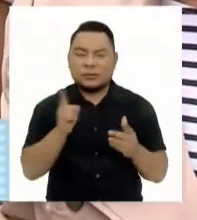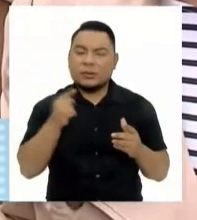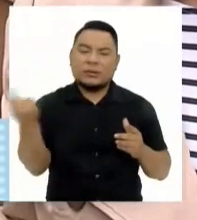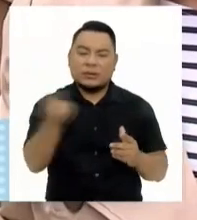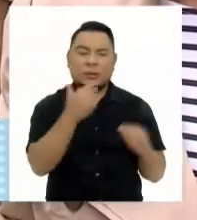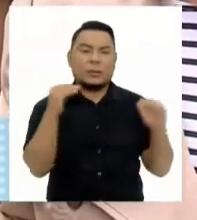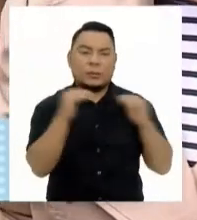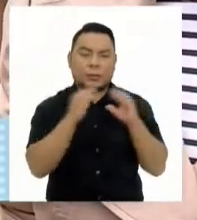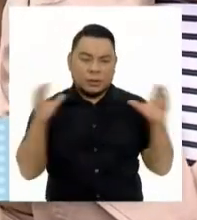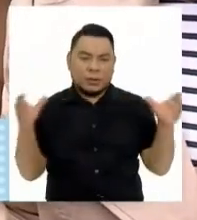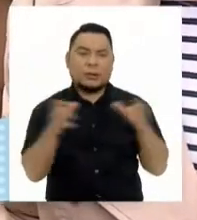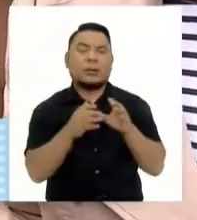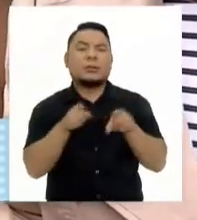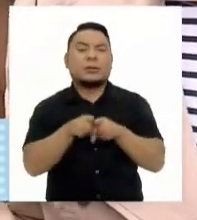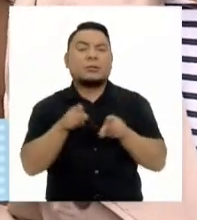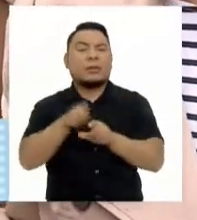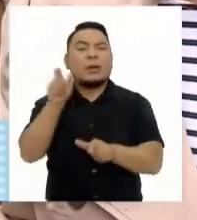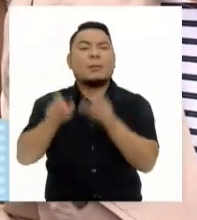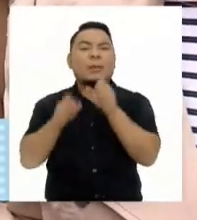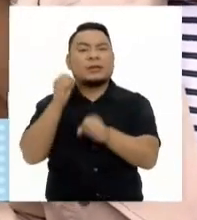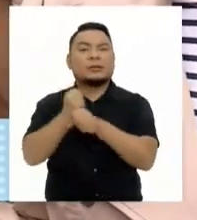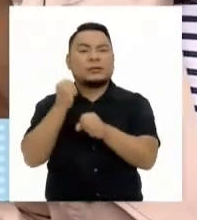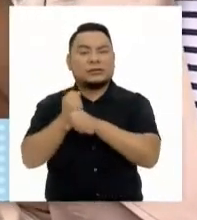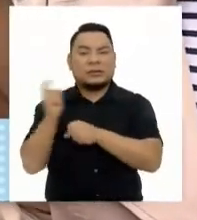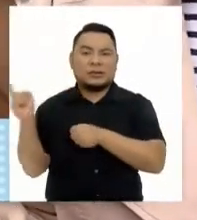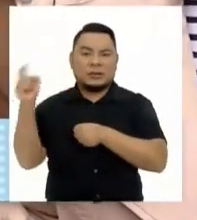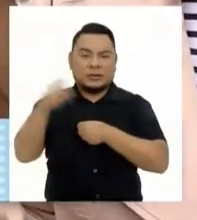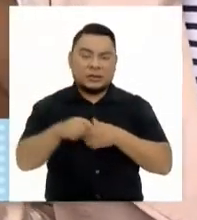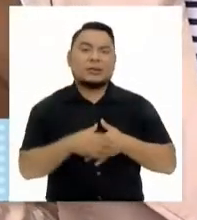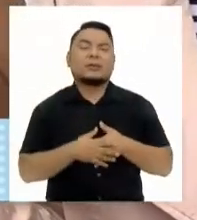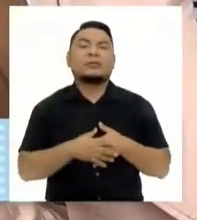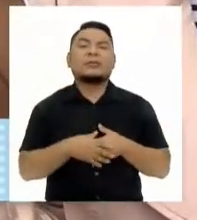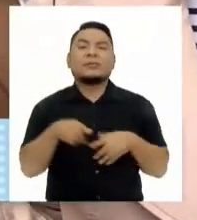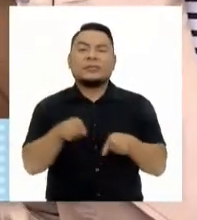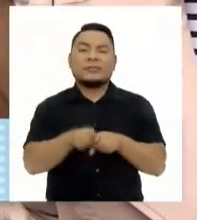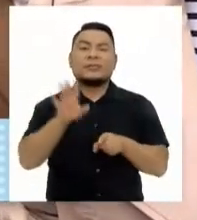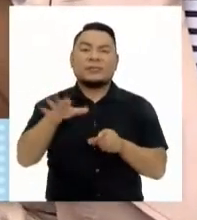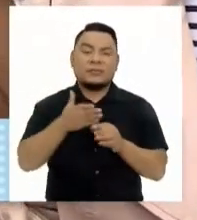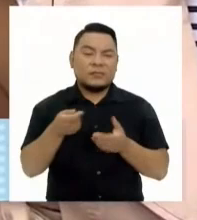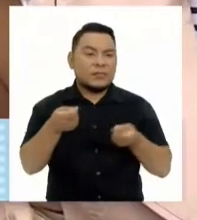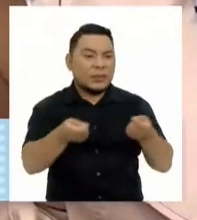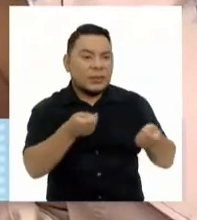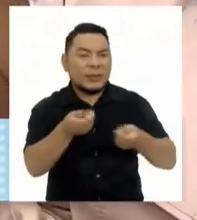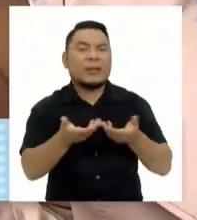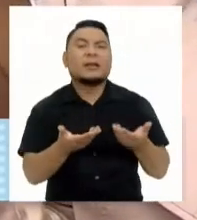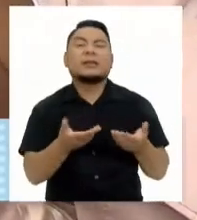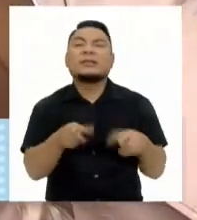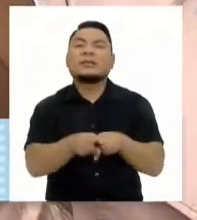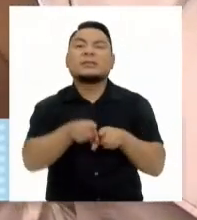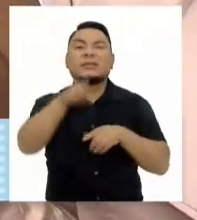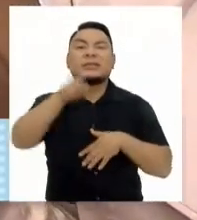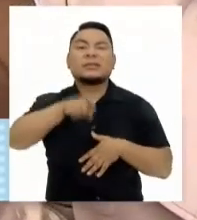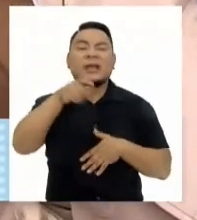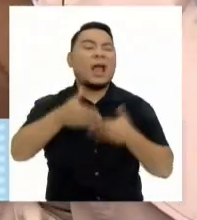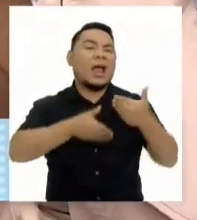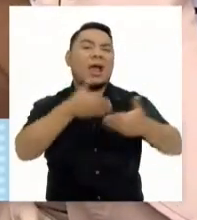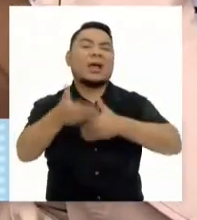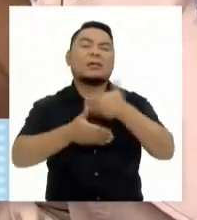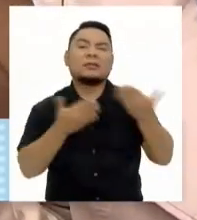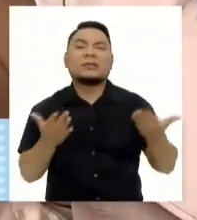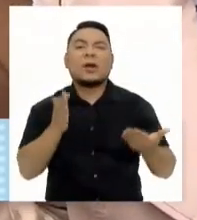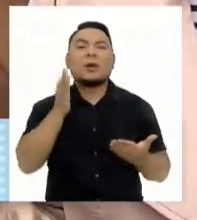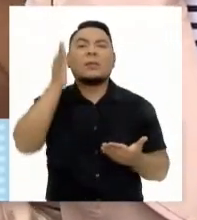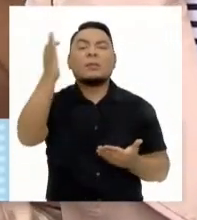coordinación, recursos humanos que no se optimicen en su distribución. Necesitamos avanzar hacia un